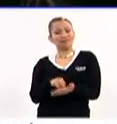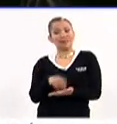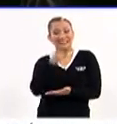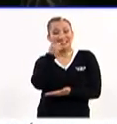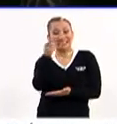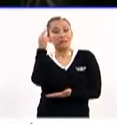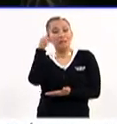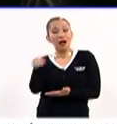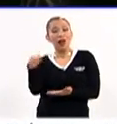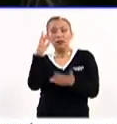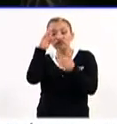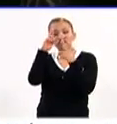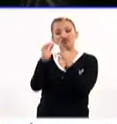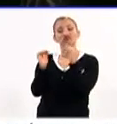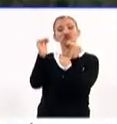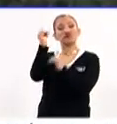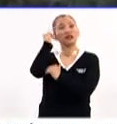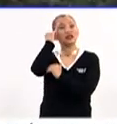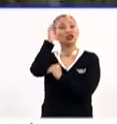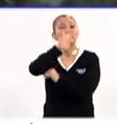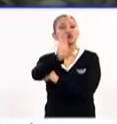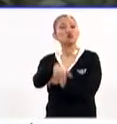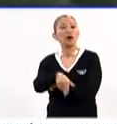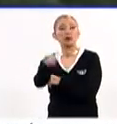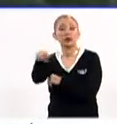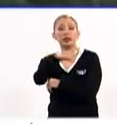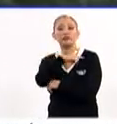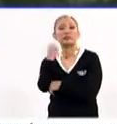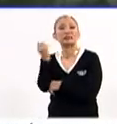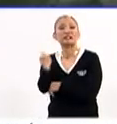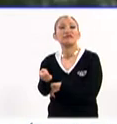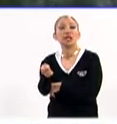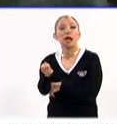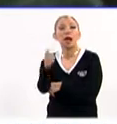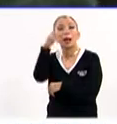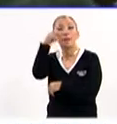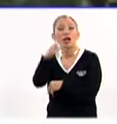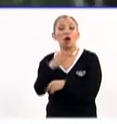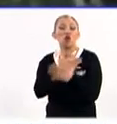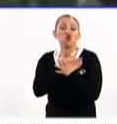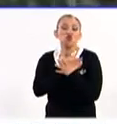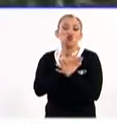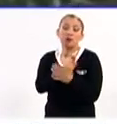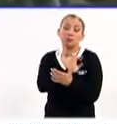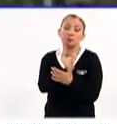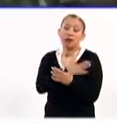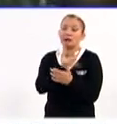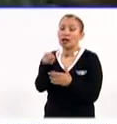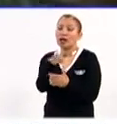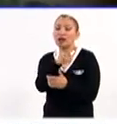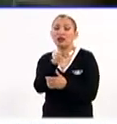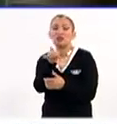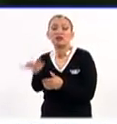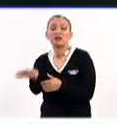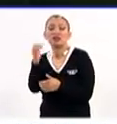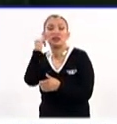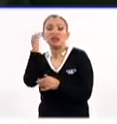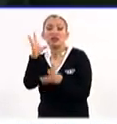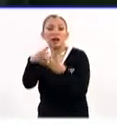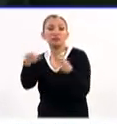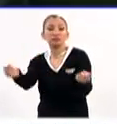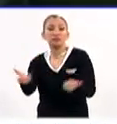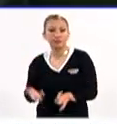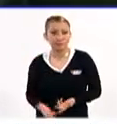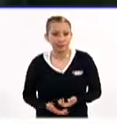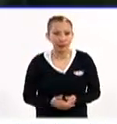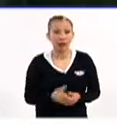sirve para hacer el culto a los indios muertos, que es la base del nacionalismo mexicano y que a la vez implica el racismo contra los indios vivos.